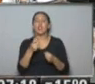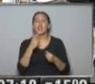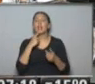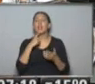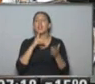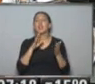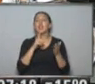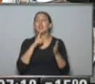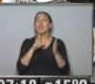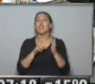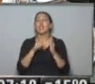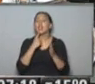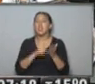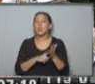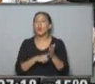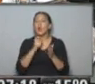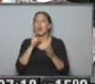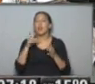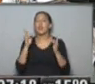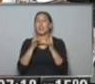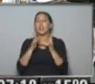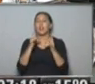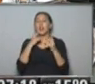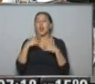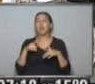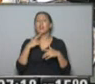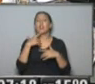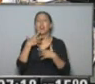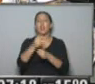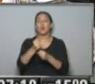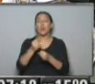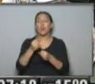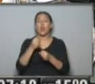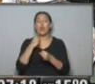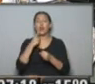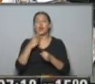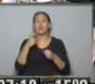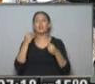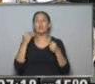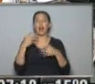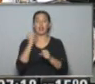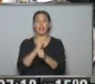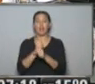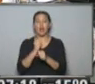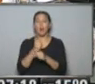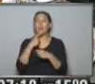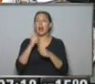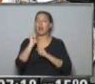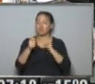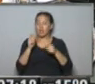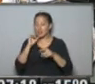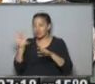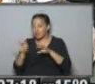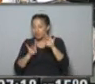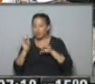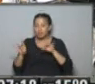de Redes Solidaria, todas las donaciones que llegaron a ese lugar y la cantidad de voluntarios también que trabajaron para recibir y clasificar las